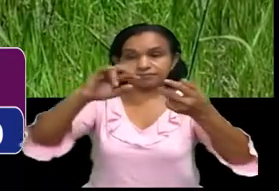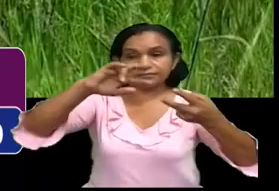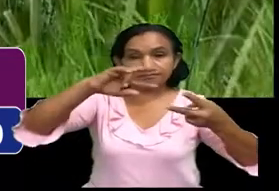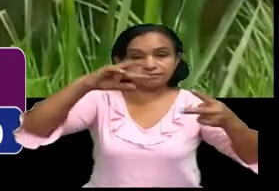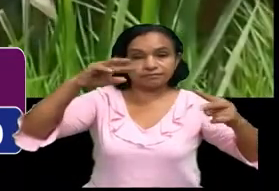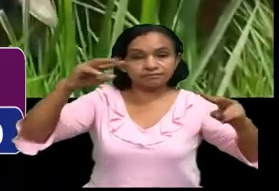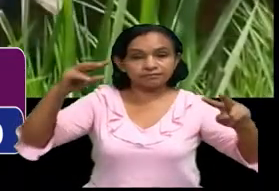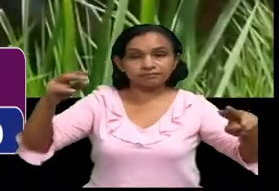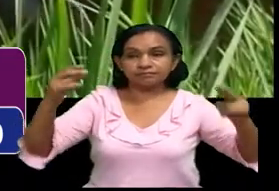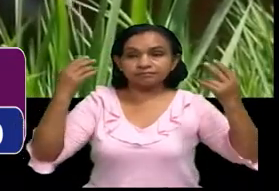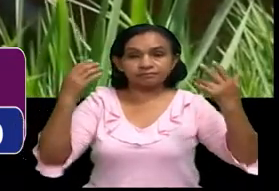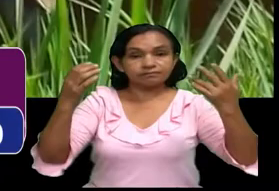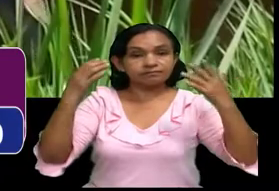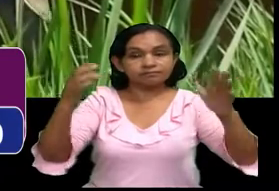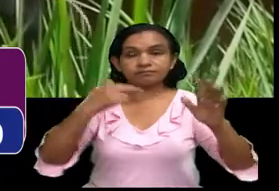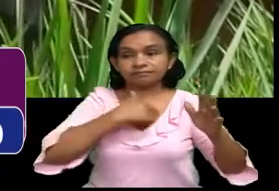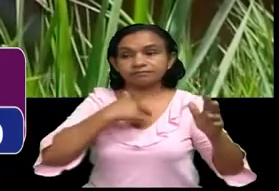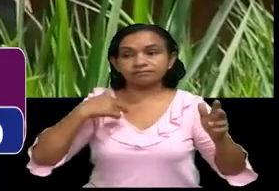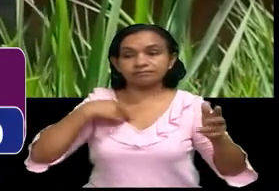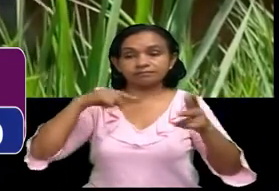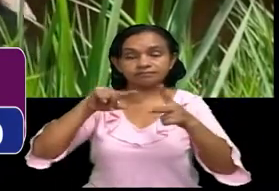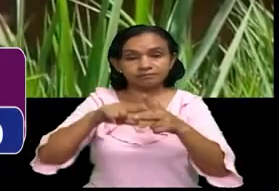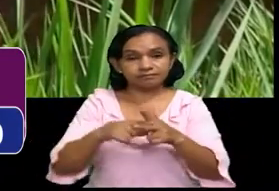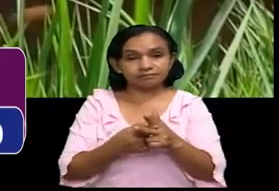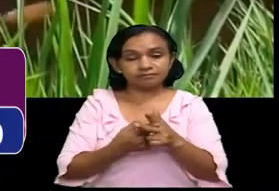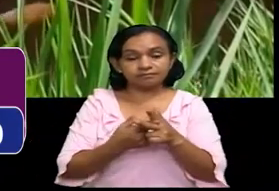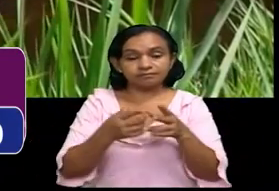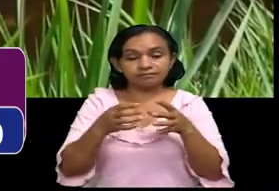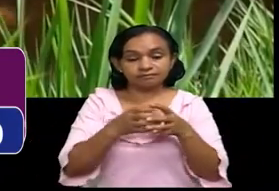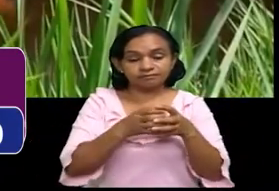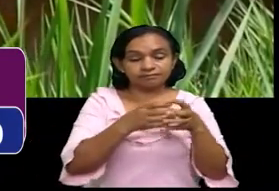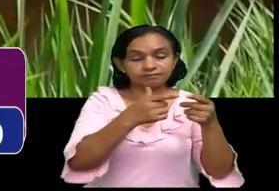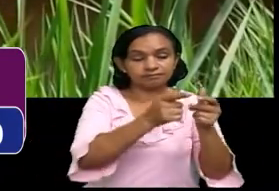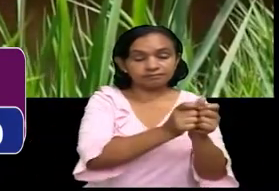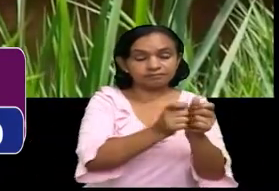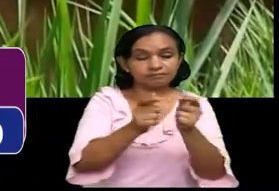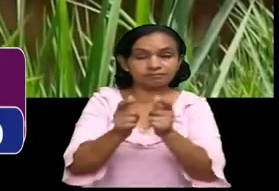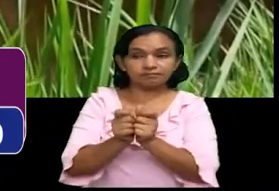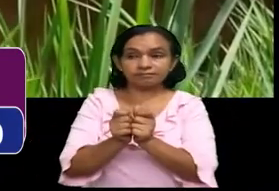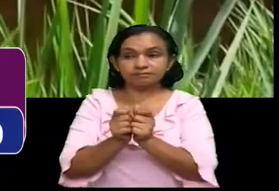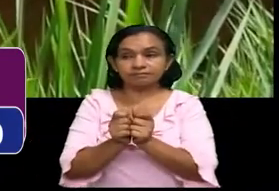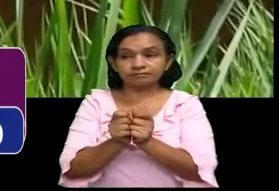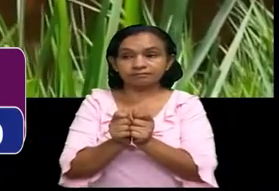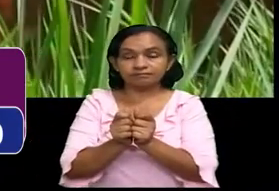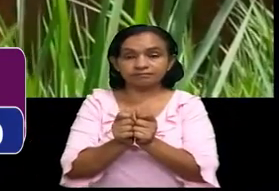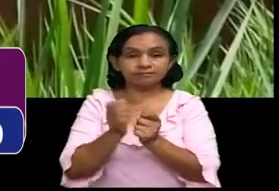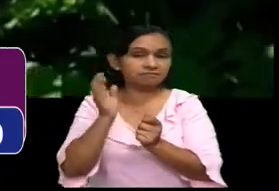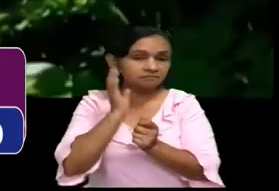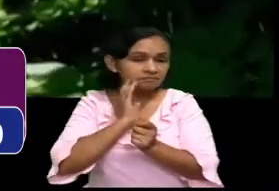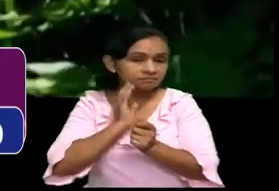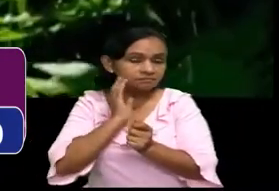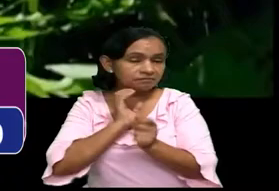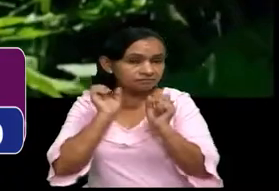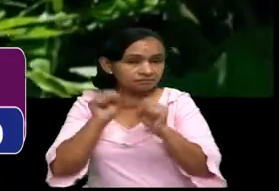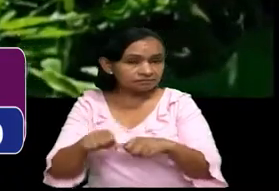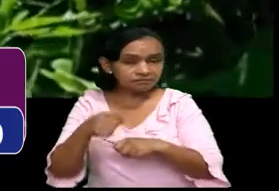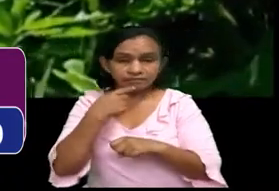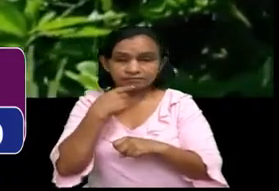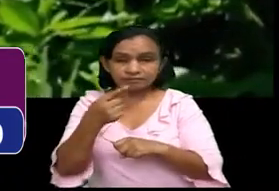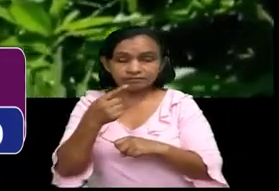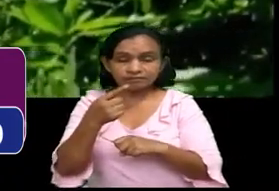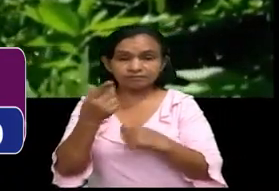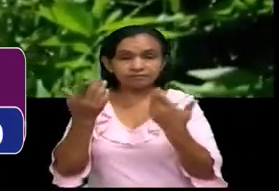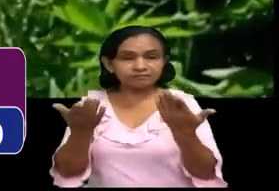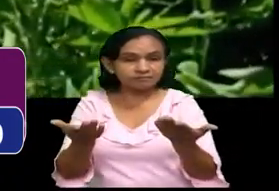hay acciones que en principio inician en pequeño con algunas zonas específicamente a nivel experimental, podríamos decirlo, ¿no? Así es, así Pero